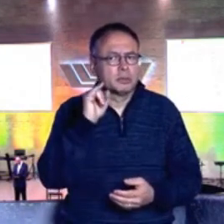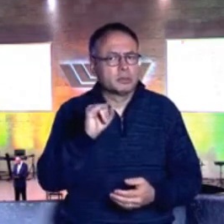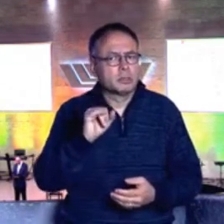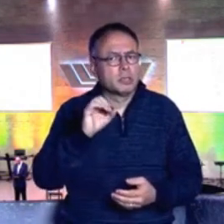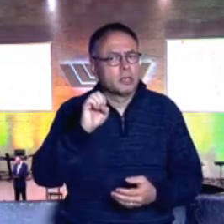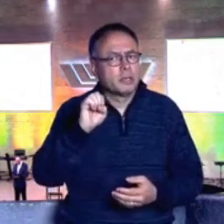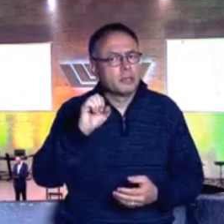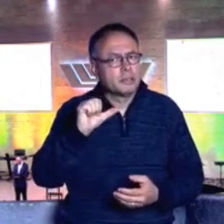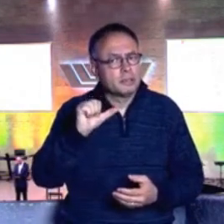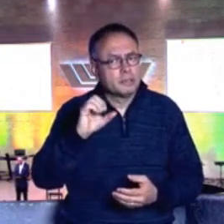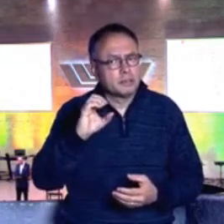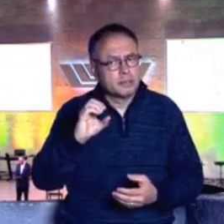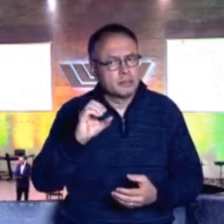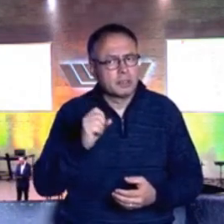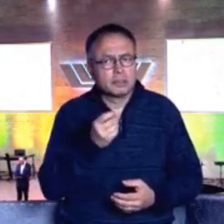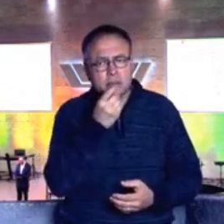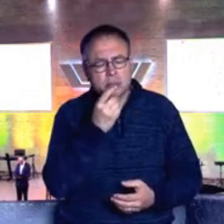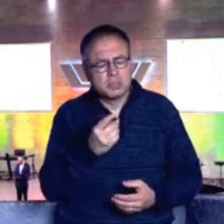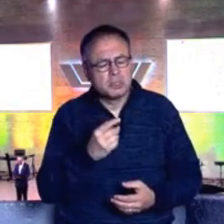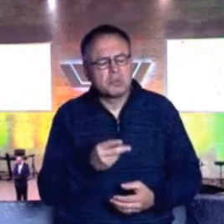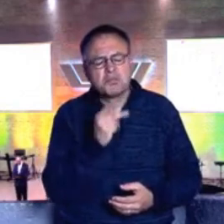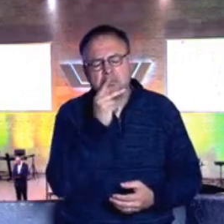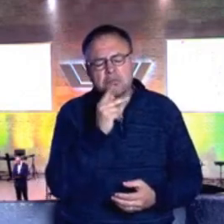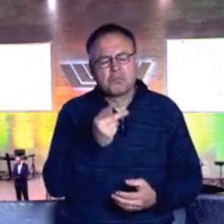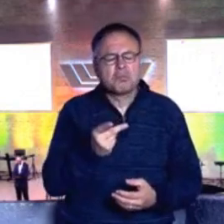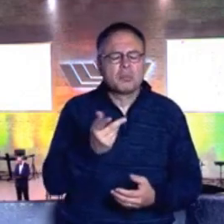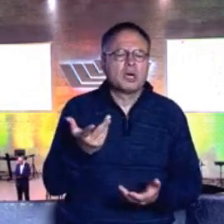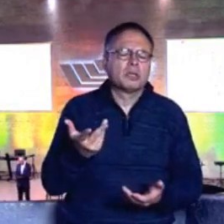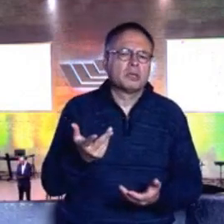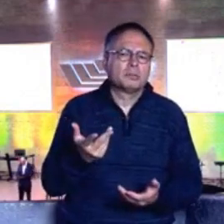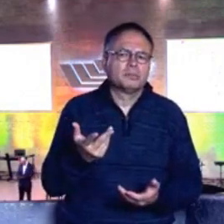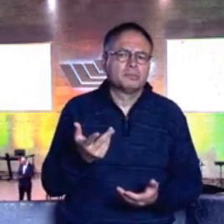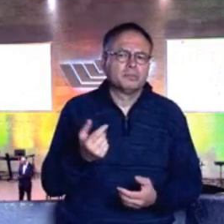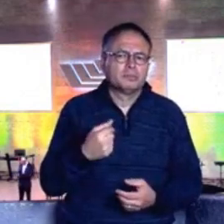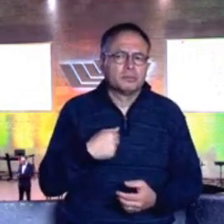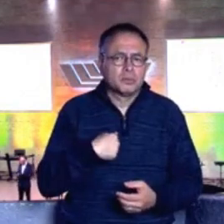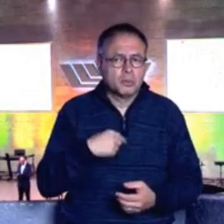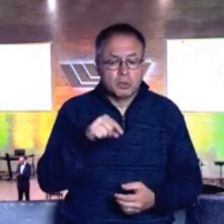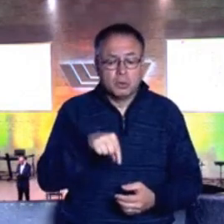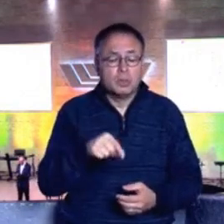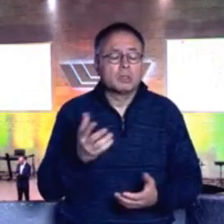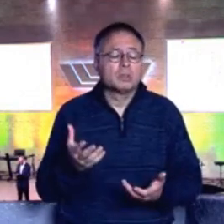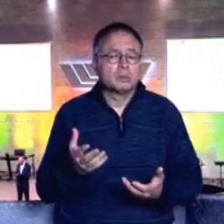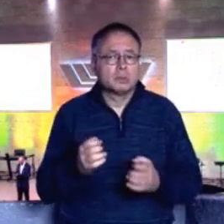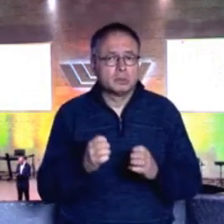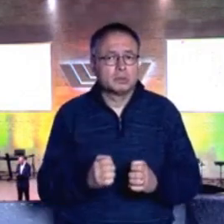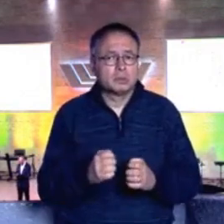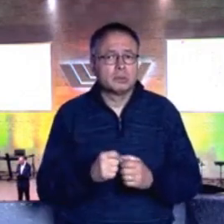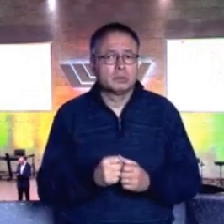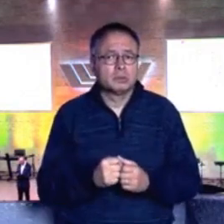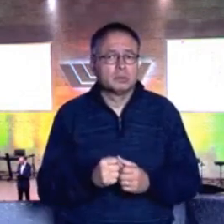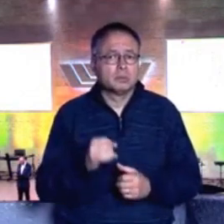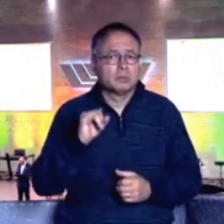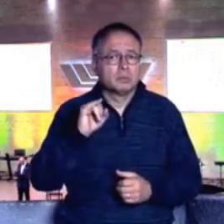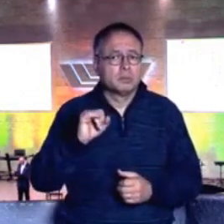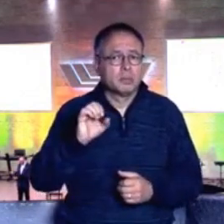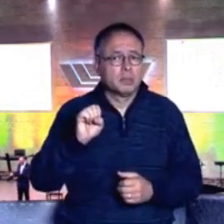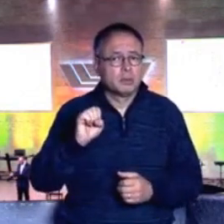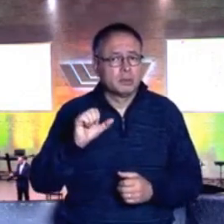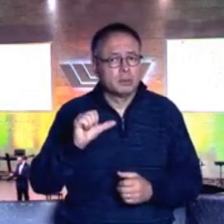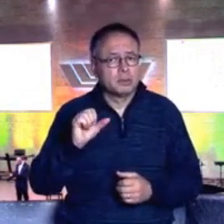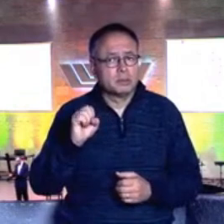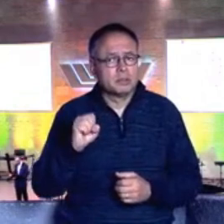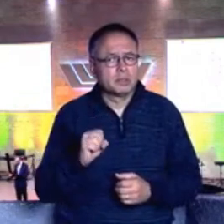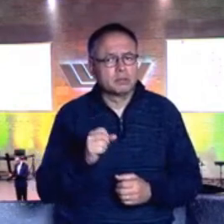padre y le dijo padre mío y él respondió aquí estoy hijo mío Isaac dijo aquí están el